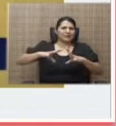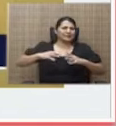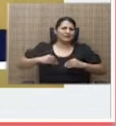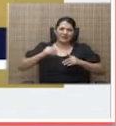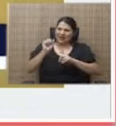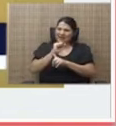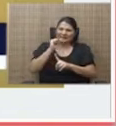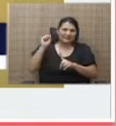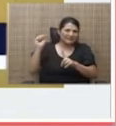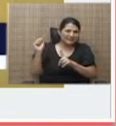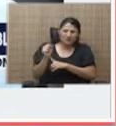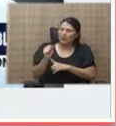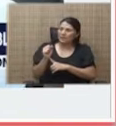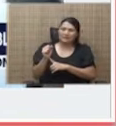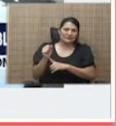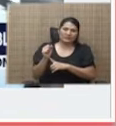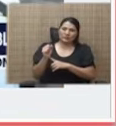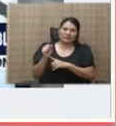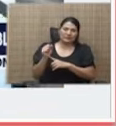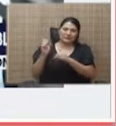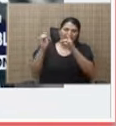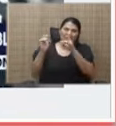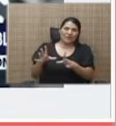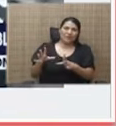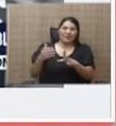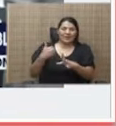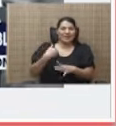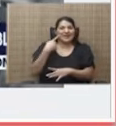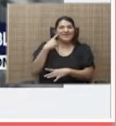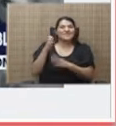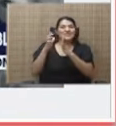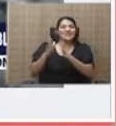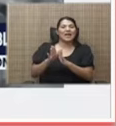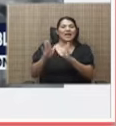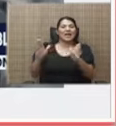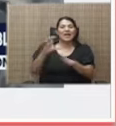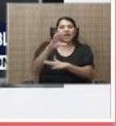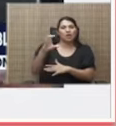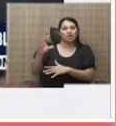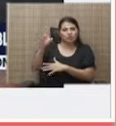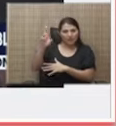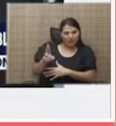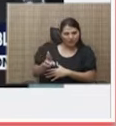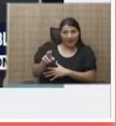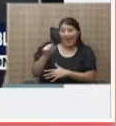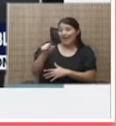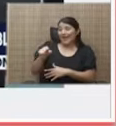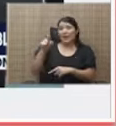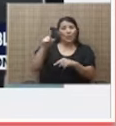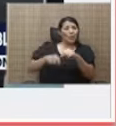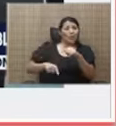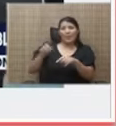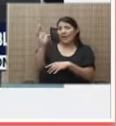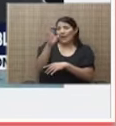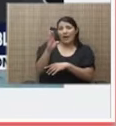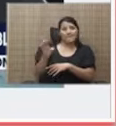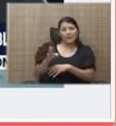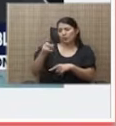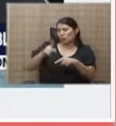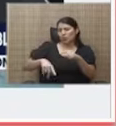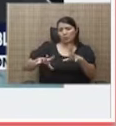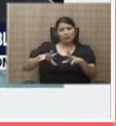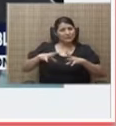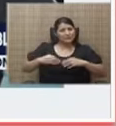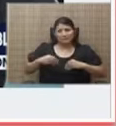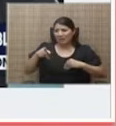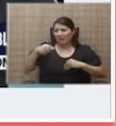bochornosa embarazosa fiscal general de la república no puede jamás no es de recibo que diga yo no